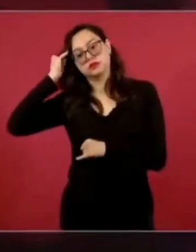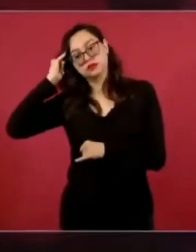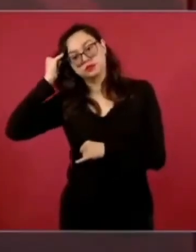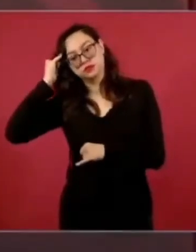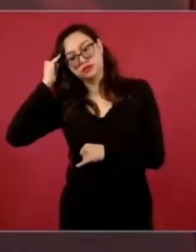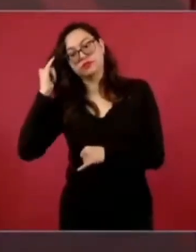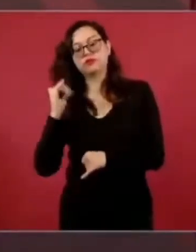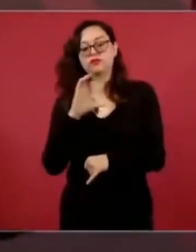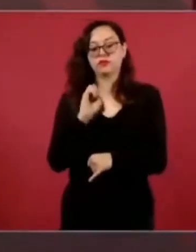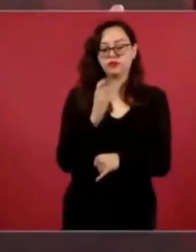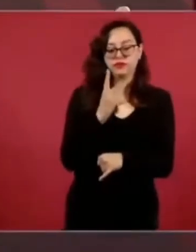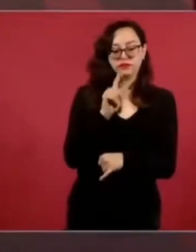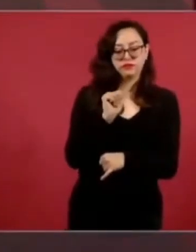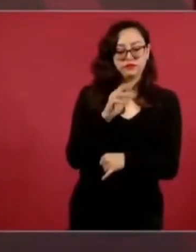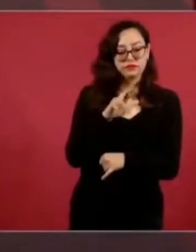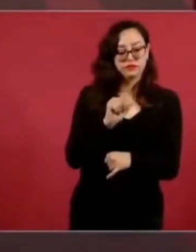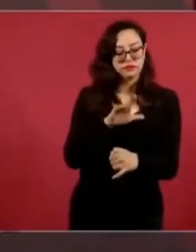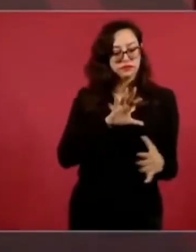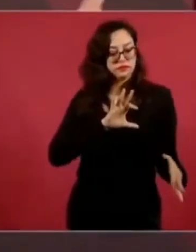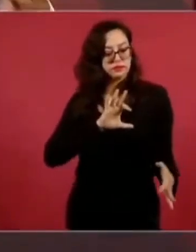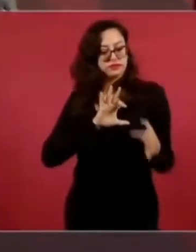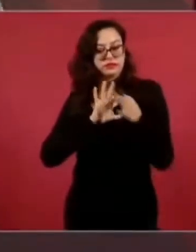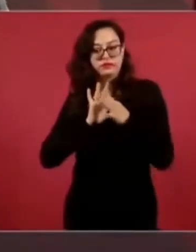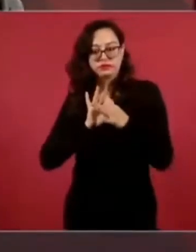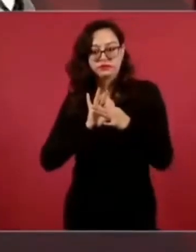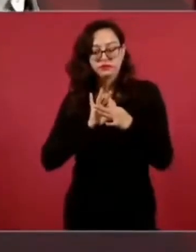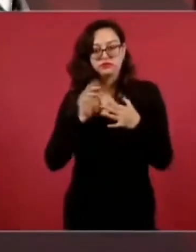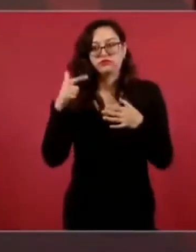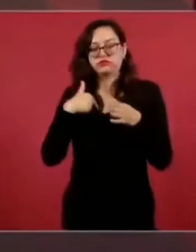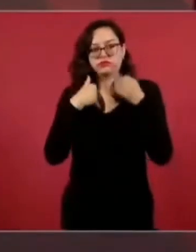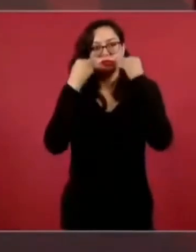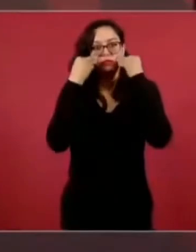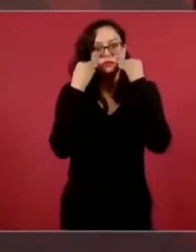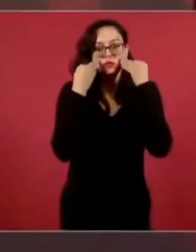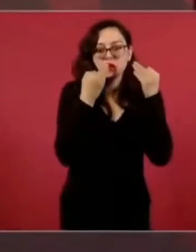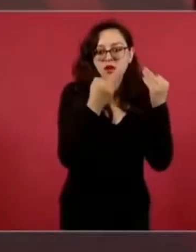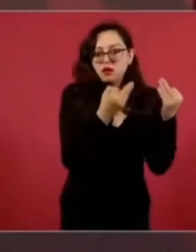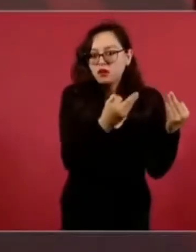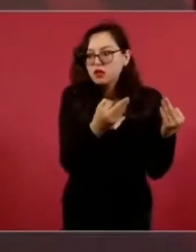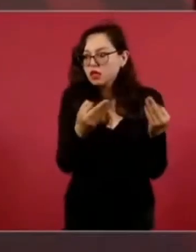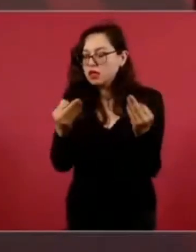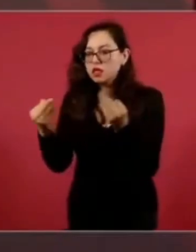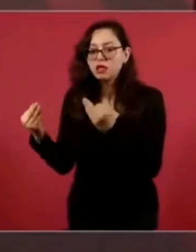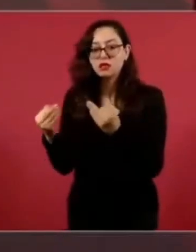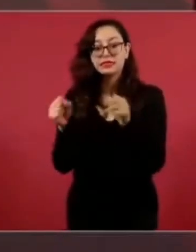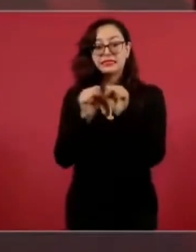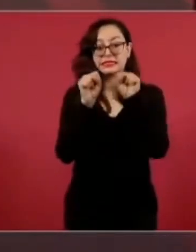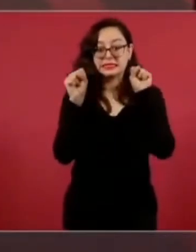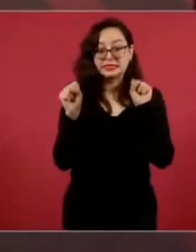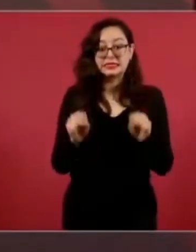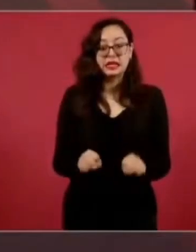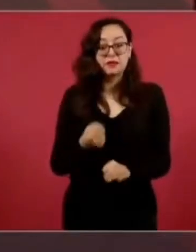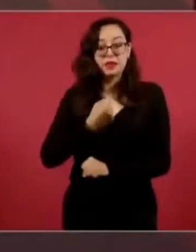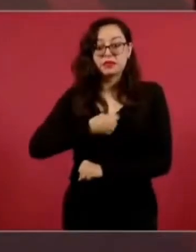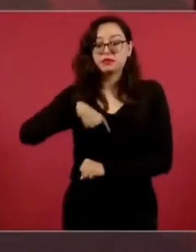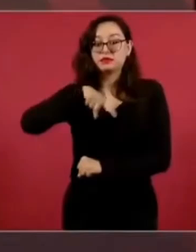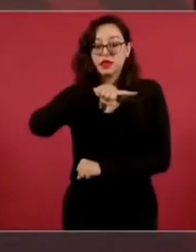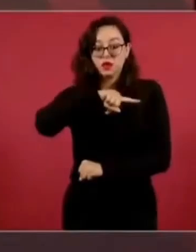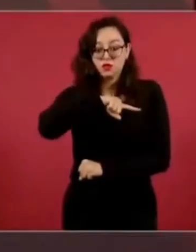de Coplamar. Entonces me toca montar todo el sistema de salud del IMSS Coplamar en Tabasco.